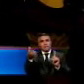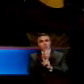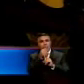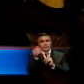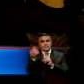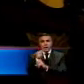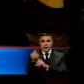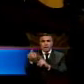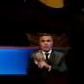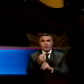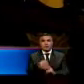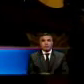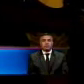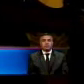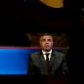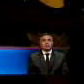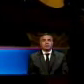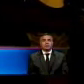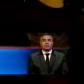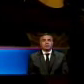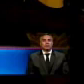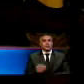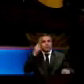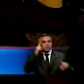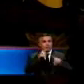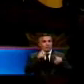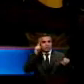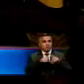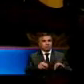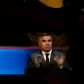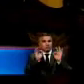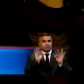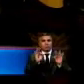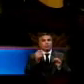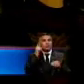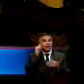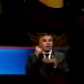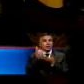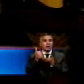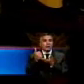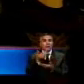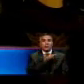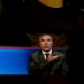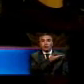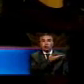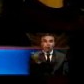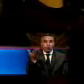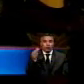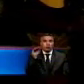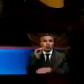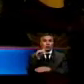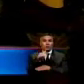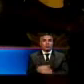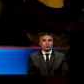alcanzar definiciones y acuerdos en beneficio del pueblo ecuatoriano.